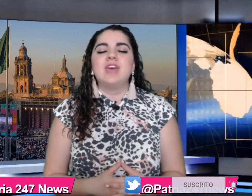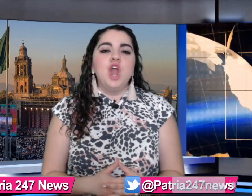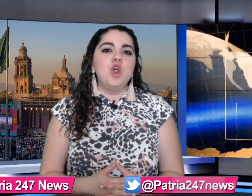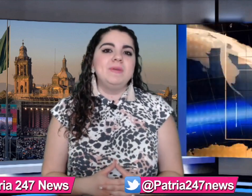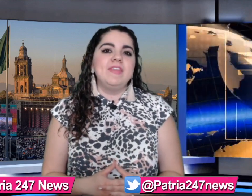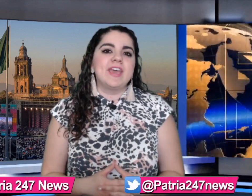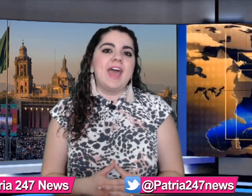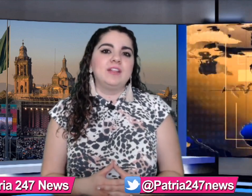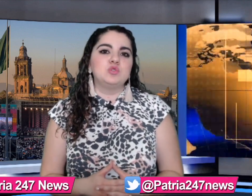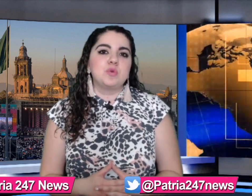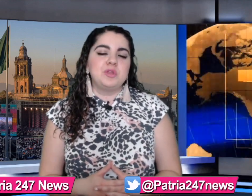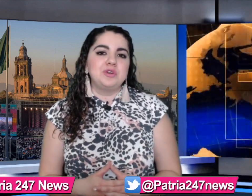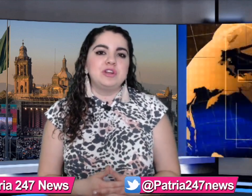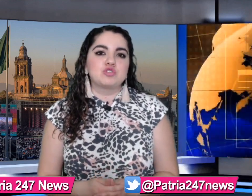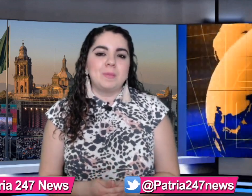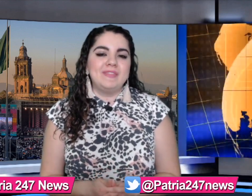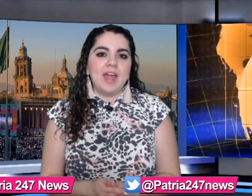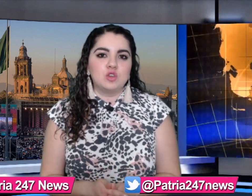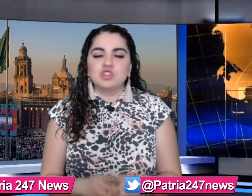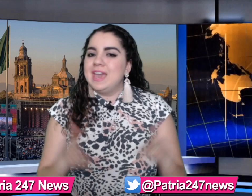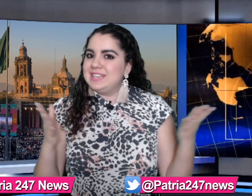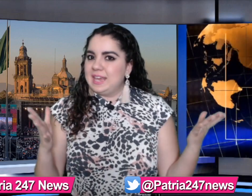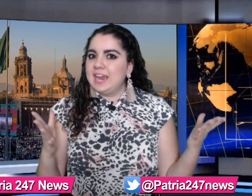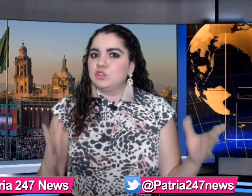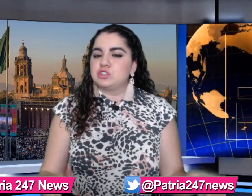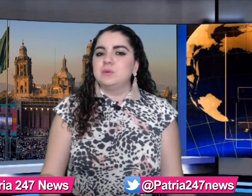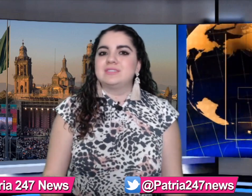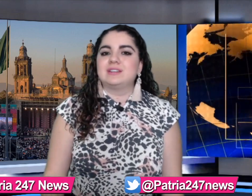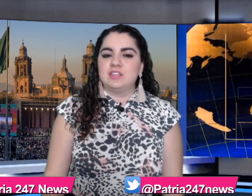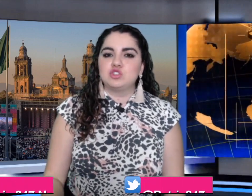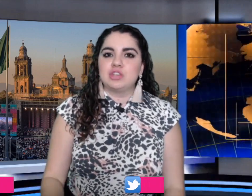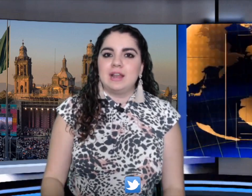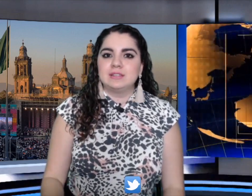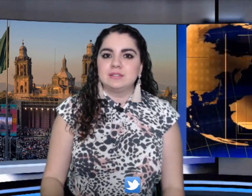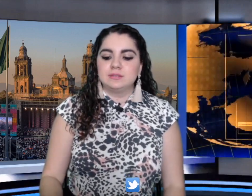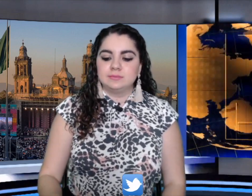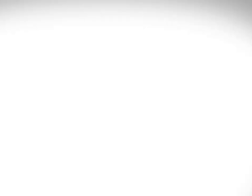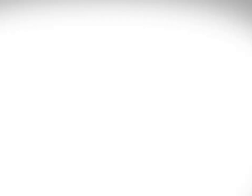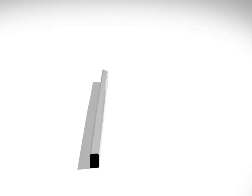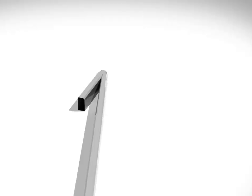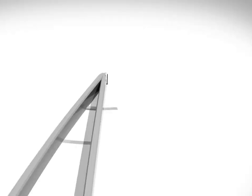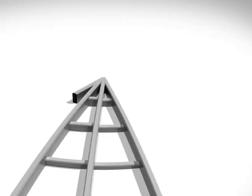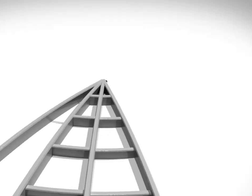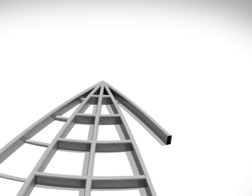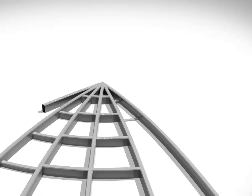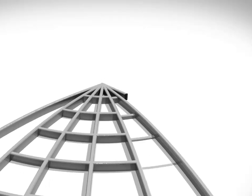para ustedes. No olviden dejarnos su opinión en los comentarios y seguirnos en nuestras redes sociales.